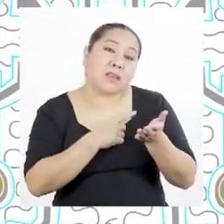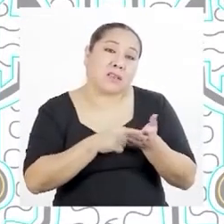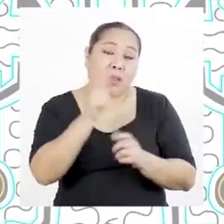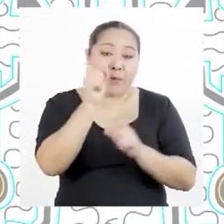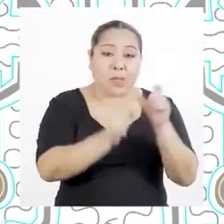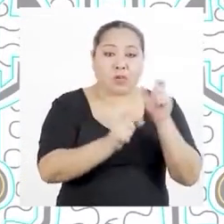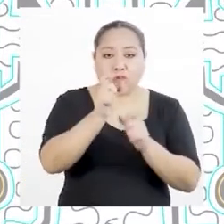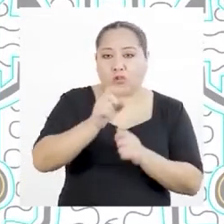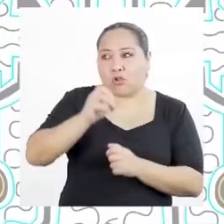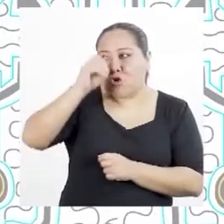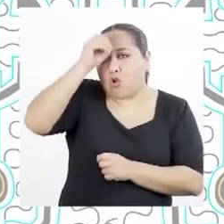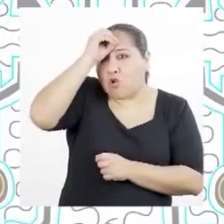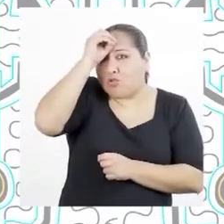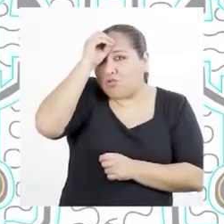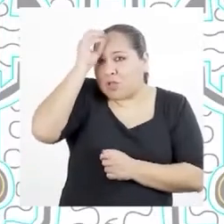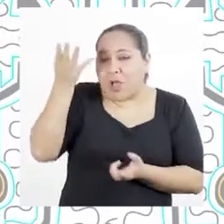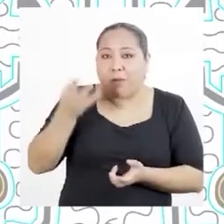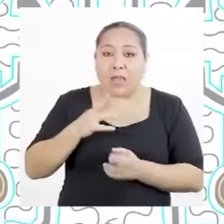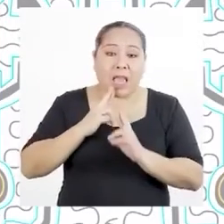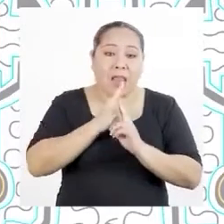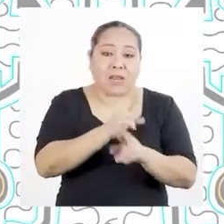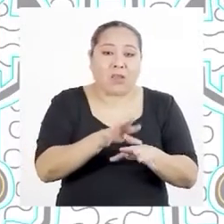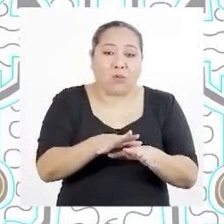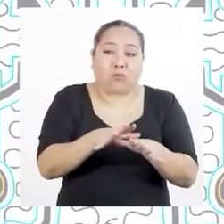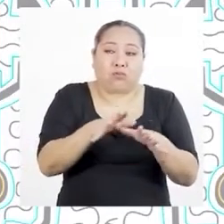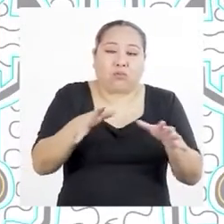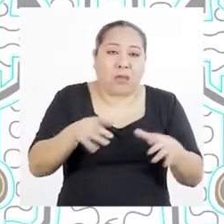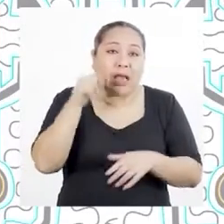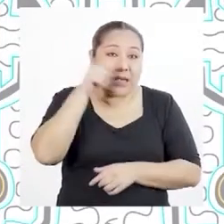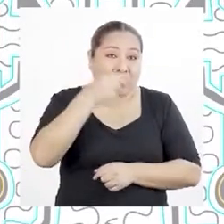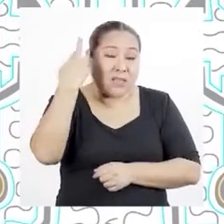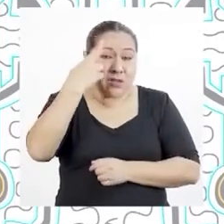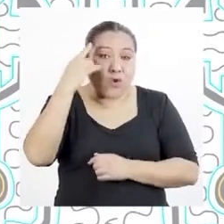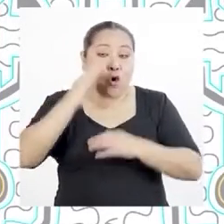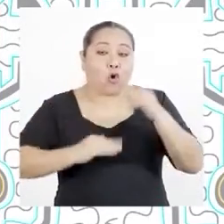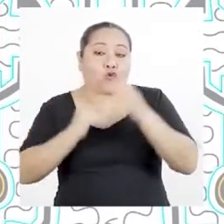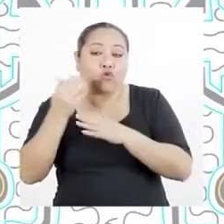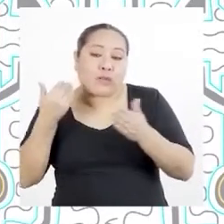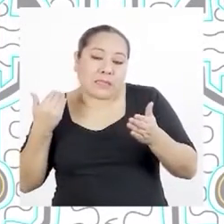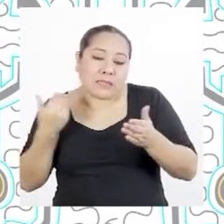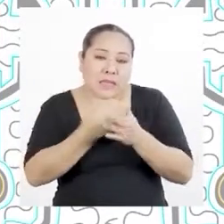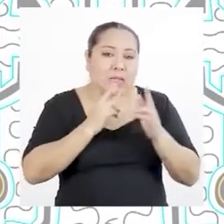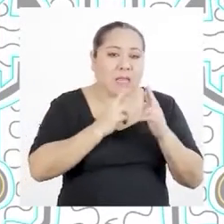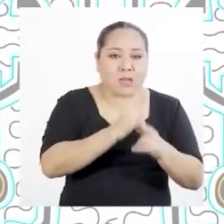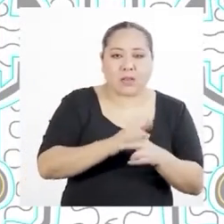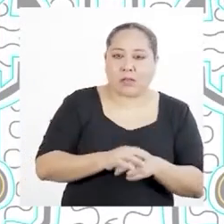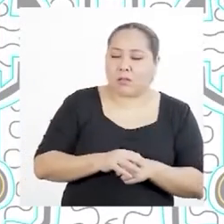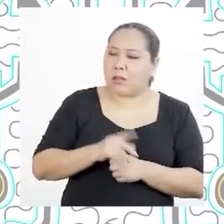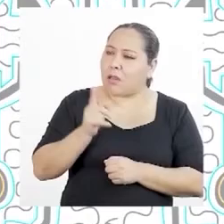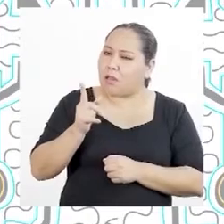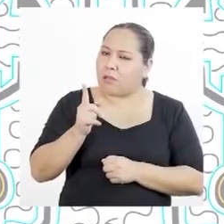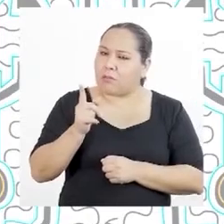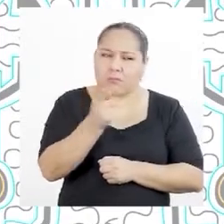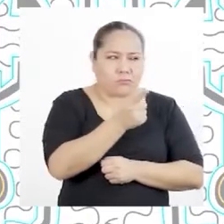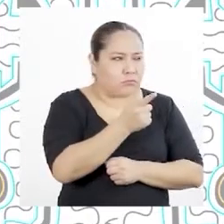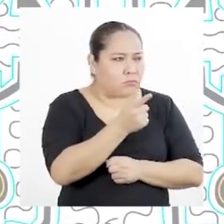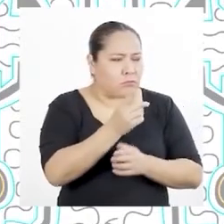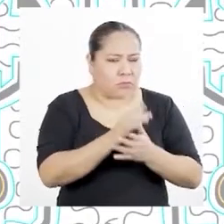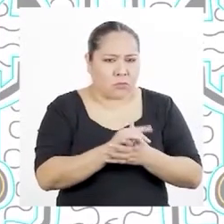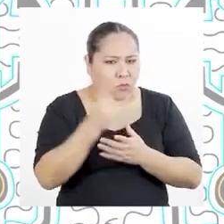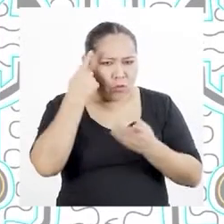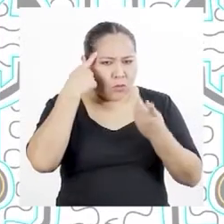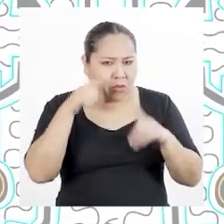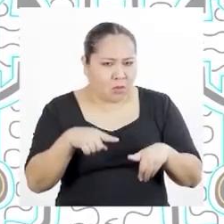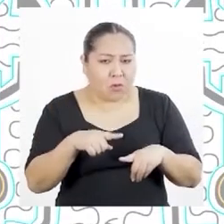pobladores no saben que el río va a subir, por eso construyen cerca de él. Compañeros de trabajo, no estar de